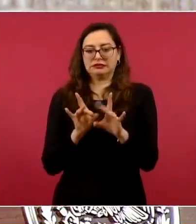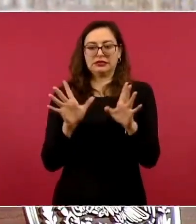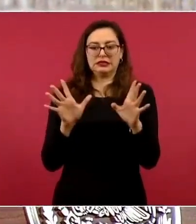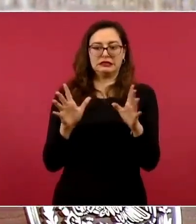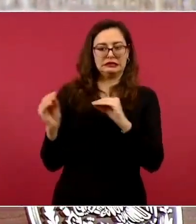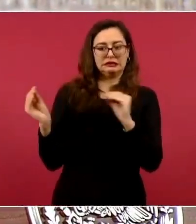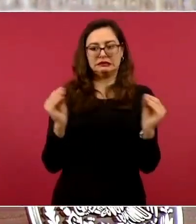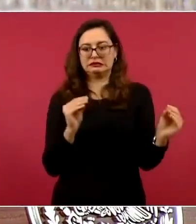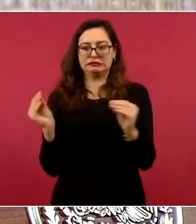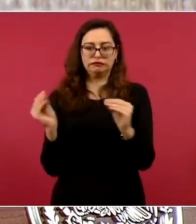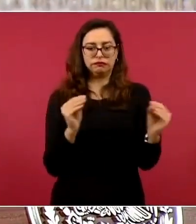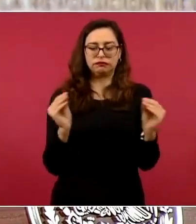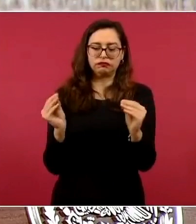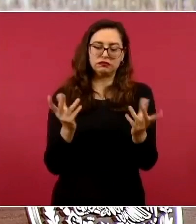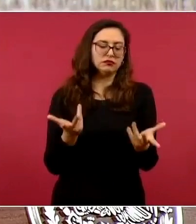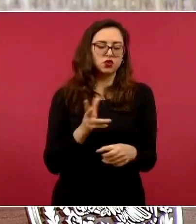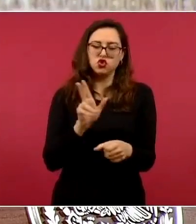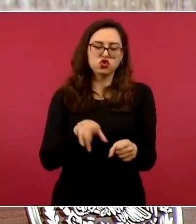mucha polémica,